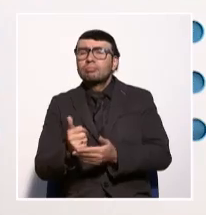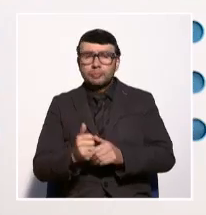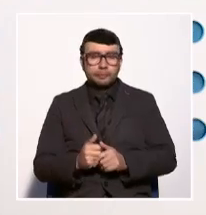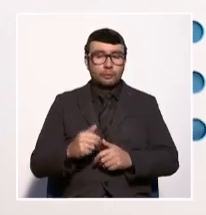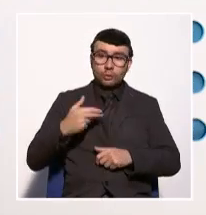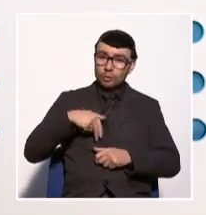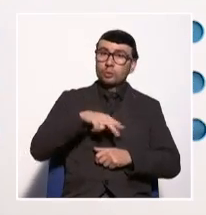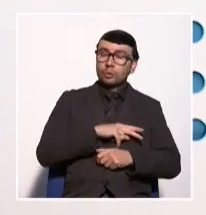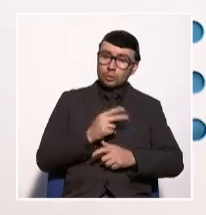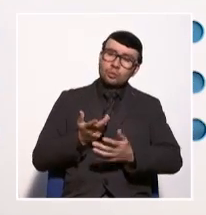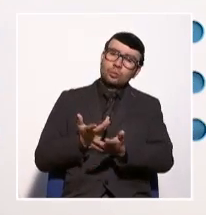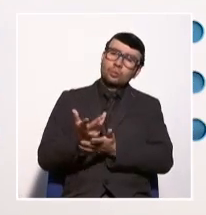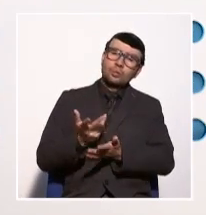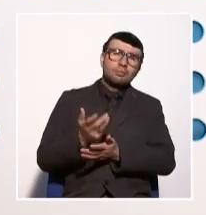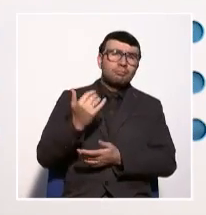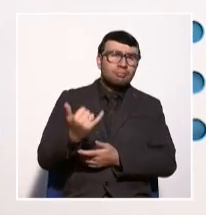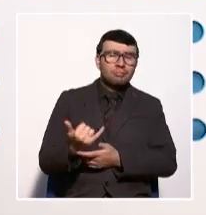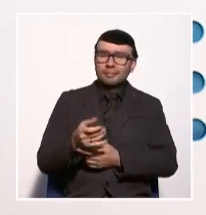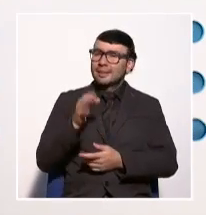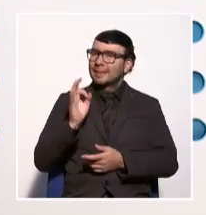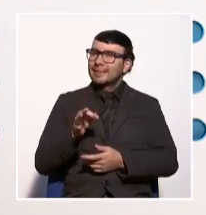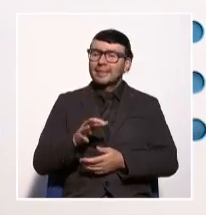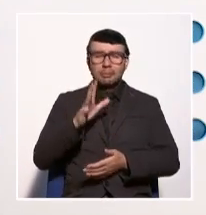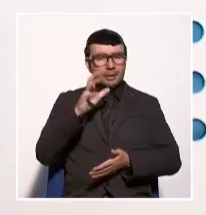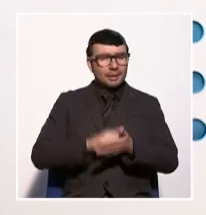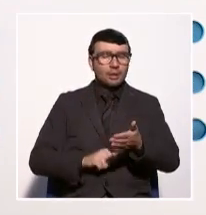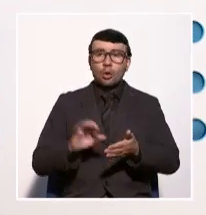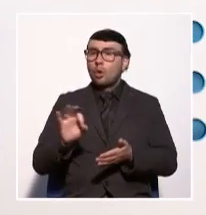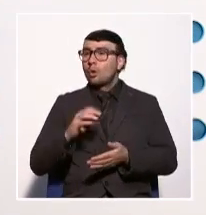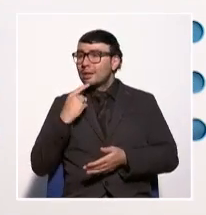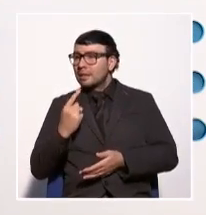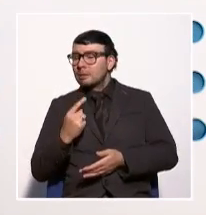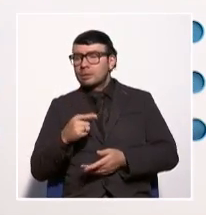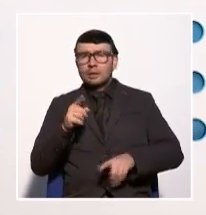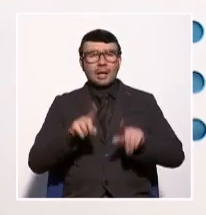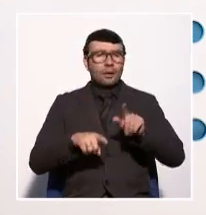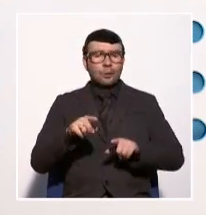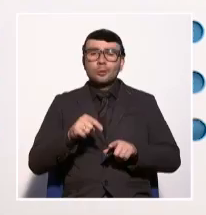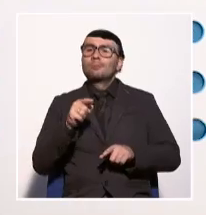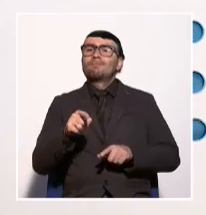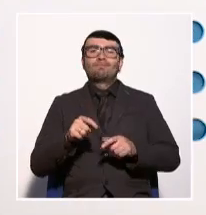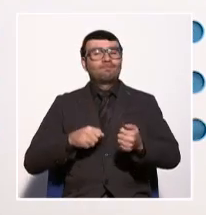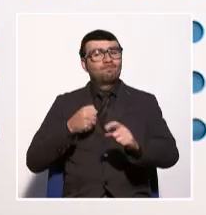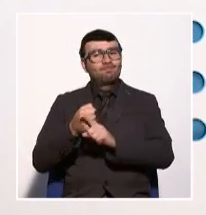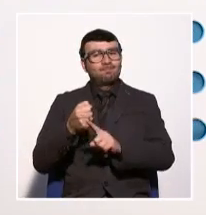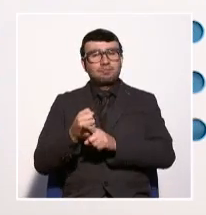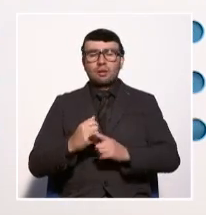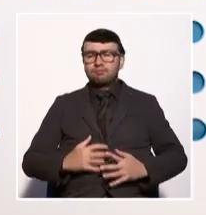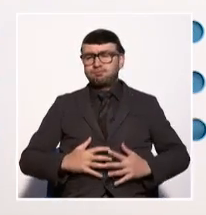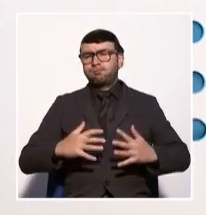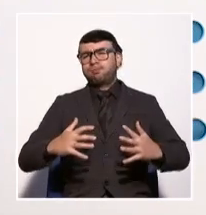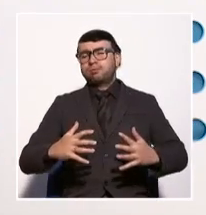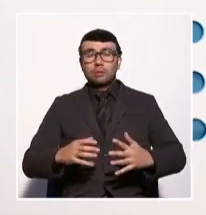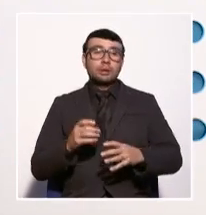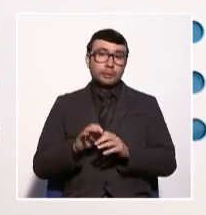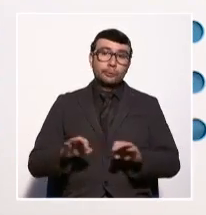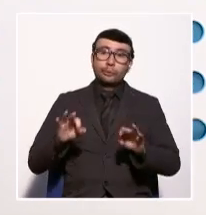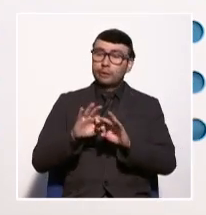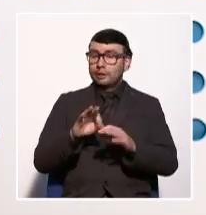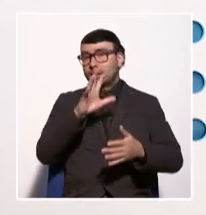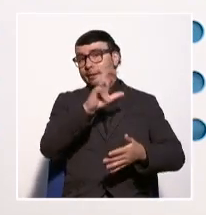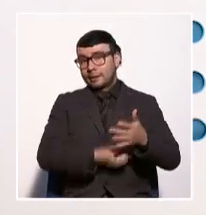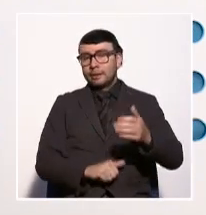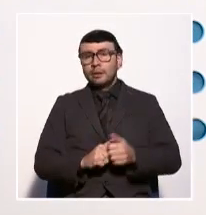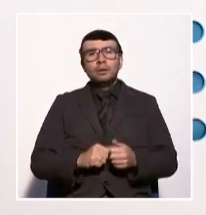nuestro nosotros siempre quitamos o decimos que hay unos alimentos proinflamatorios sería como el consejo más importante para esta persona